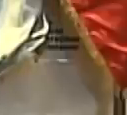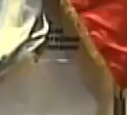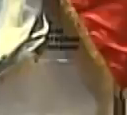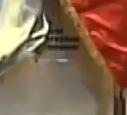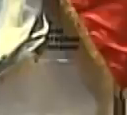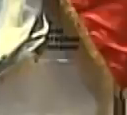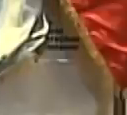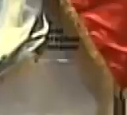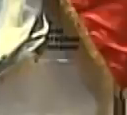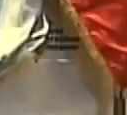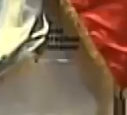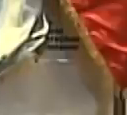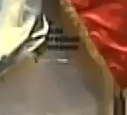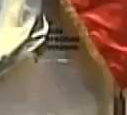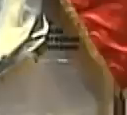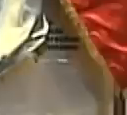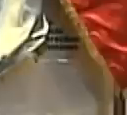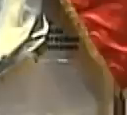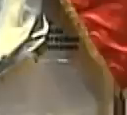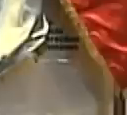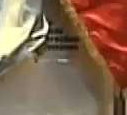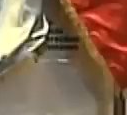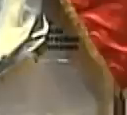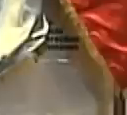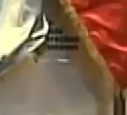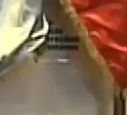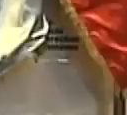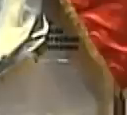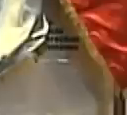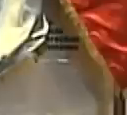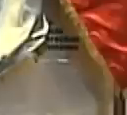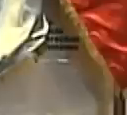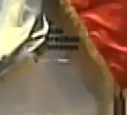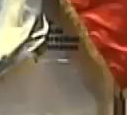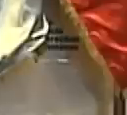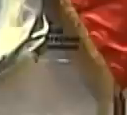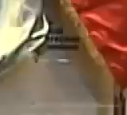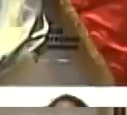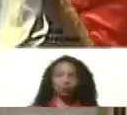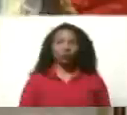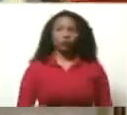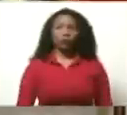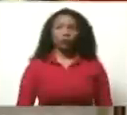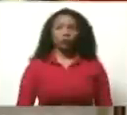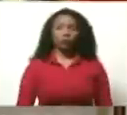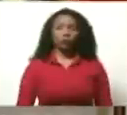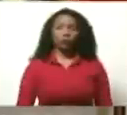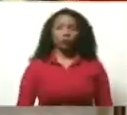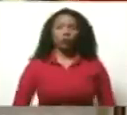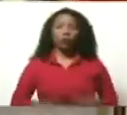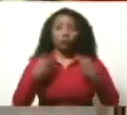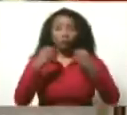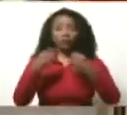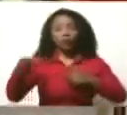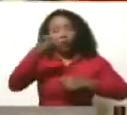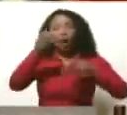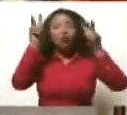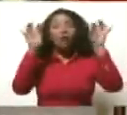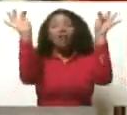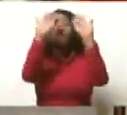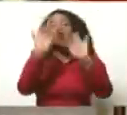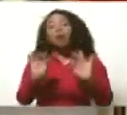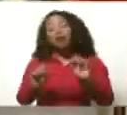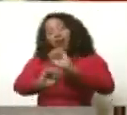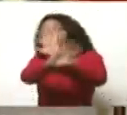finanzas, obviamente las investigaciones han continuado para buscar nuevos elementos de